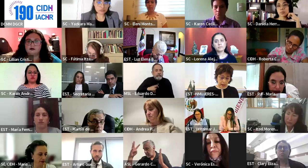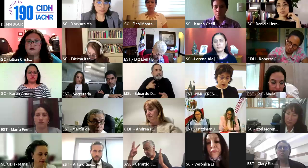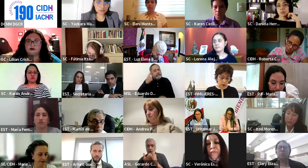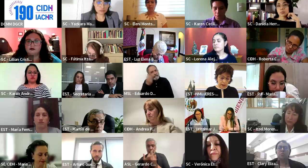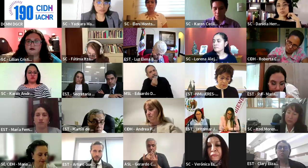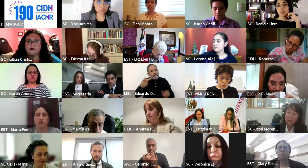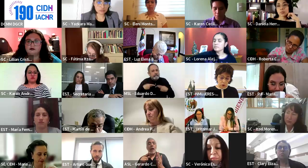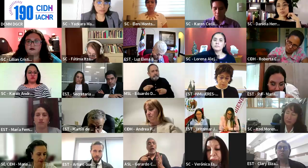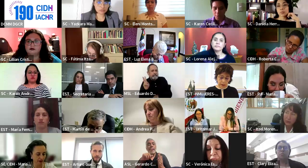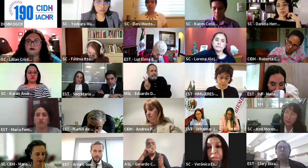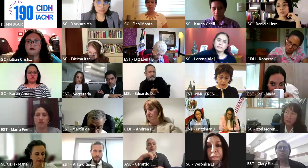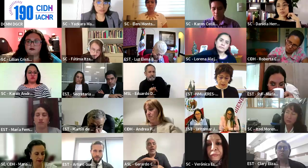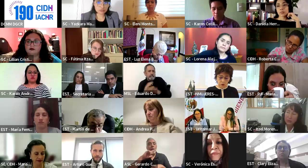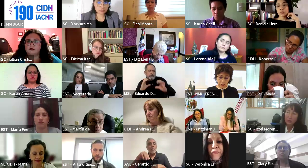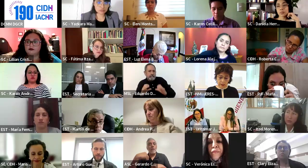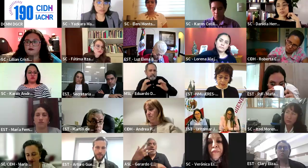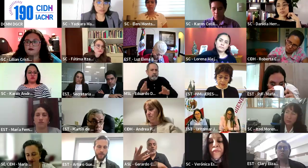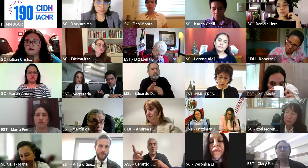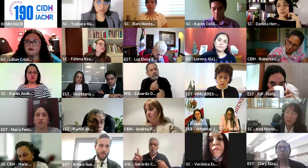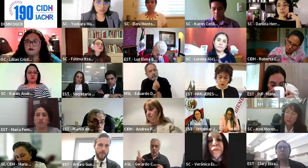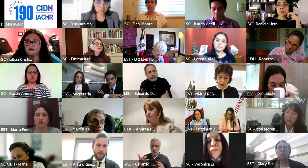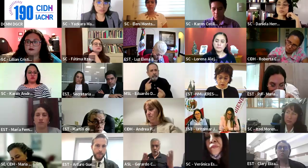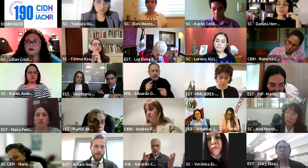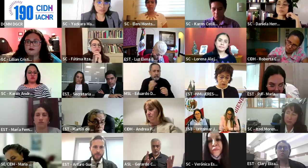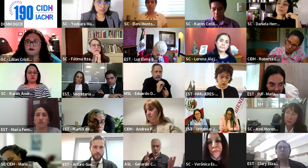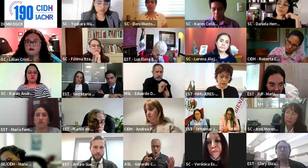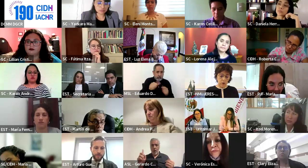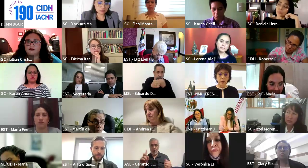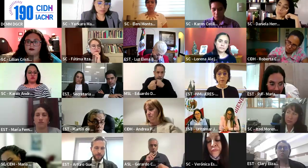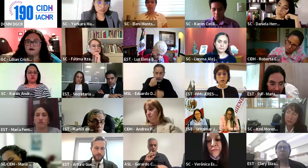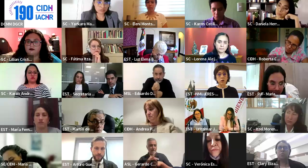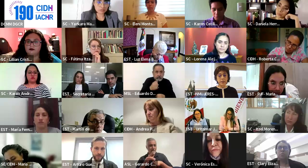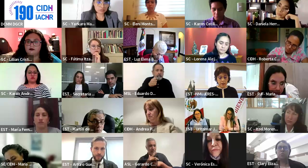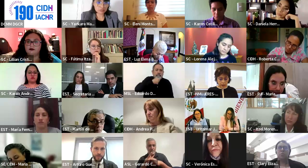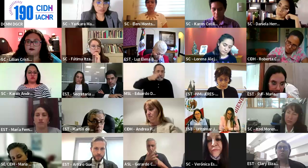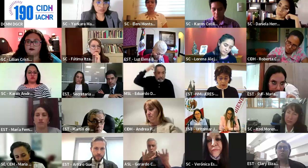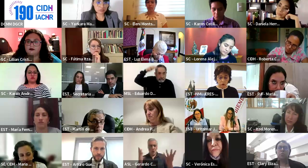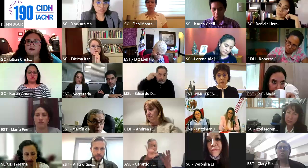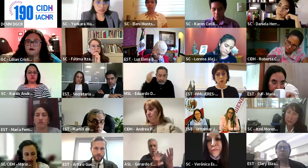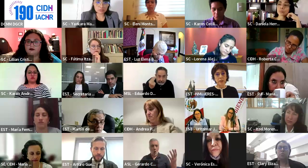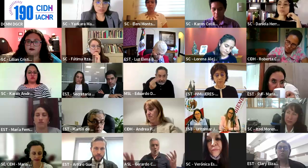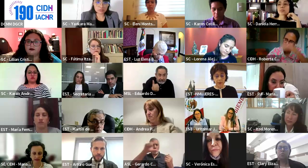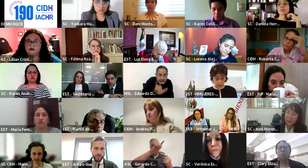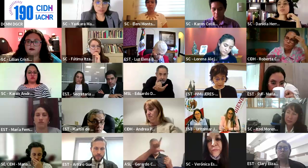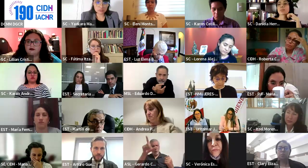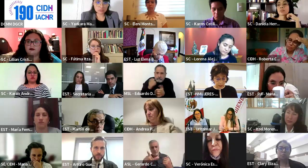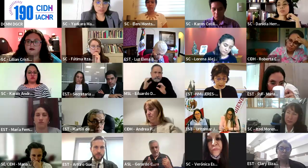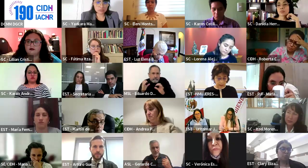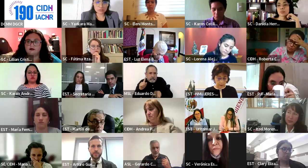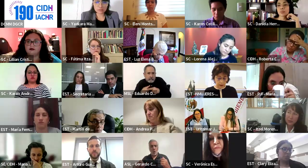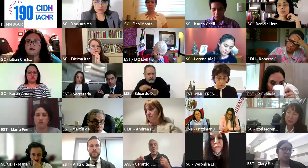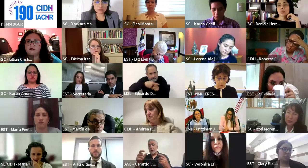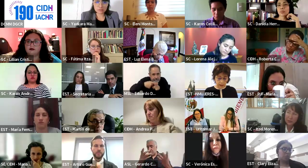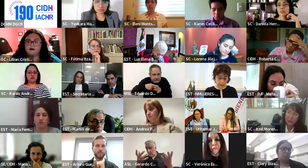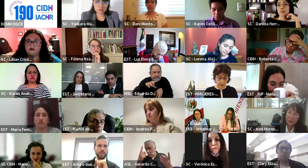disponibles en cualquier punto del país para niños y niñas de 0 a 11 años, personas adultas mayores y personas con discapacidad.